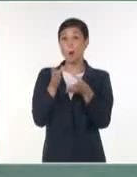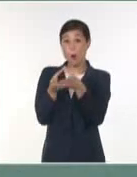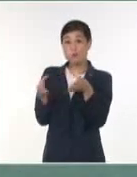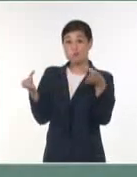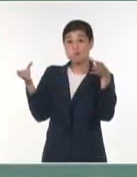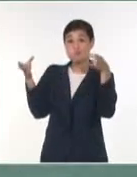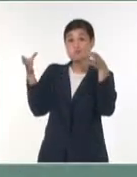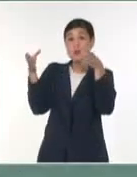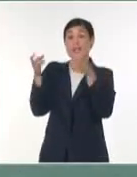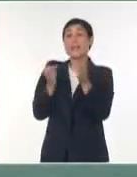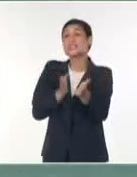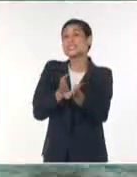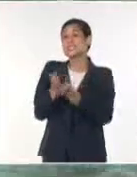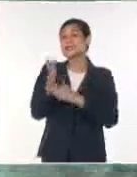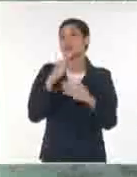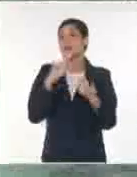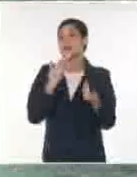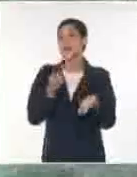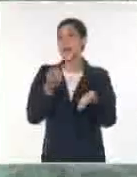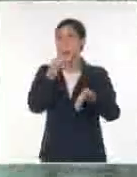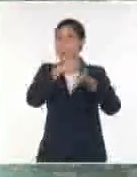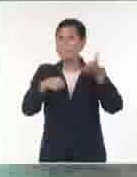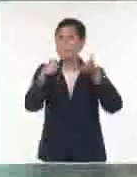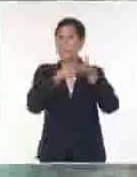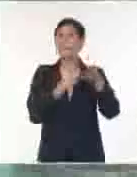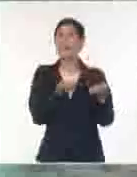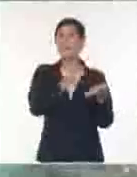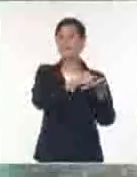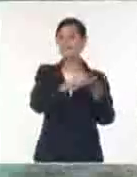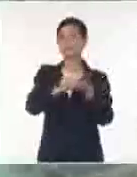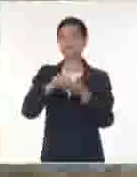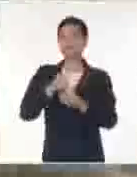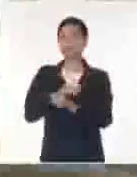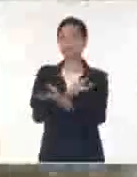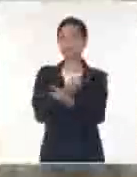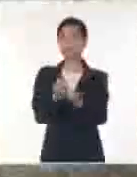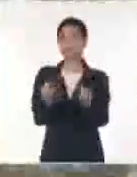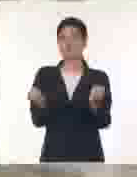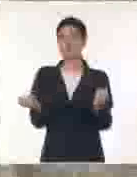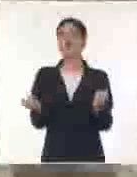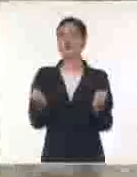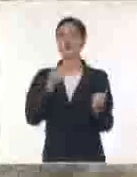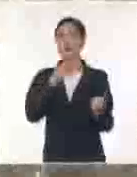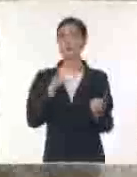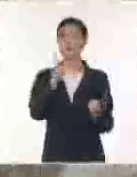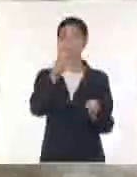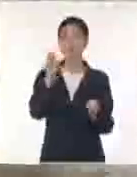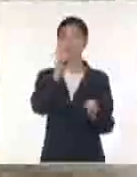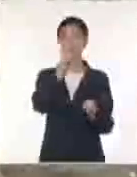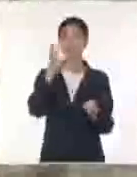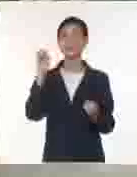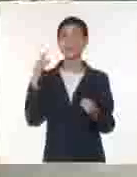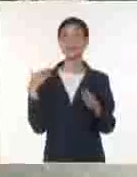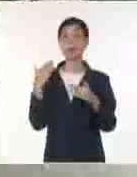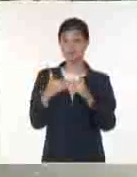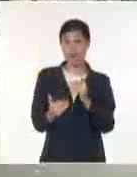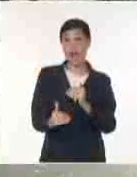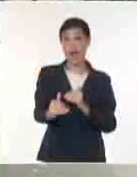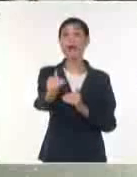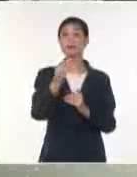en consonancia con el programa de abasto de agua potable previsto hasta 2030 por el Instituto Nacional de